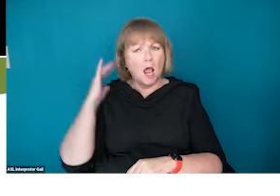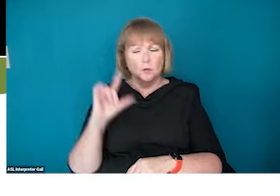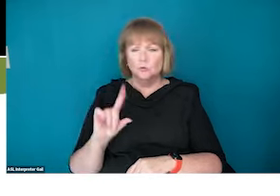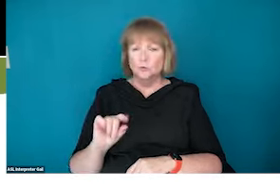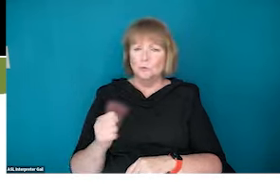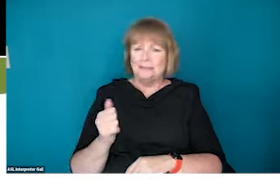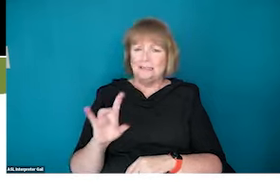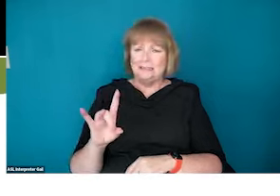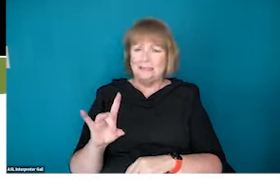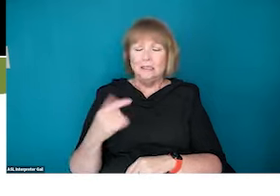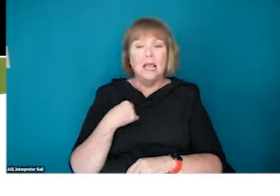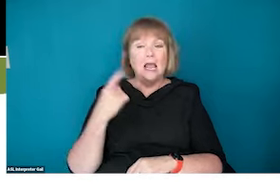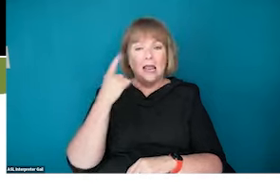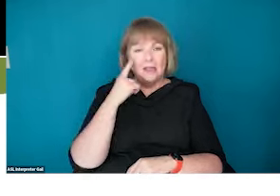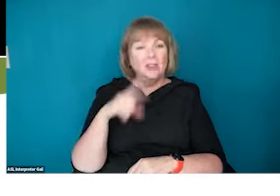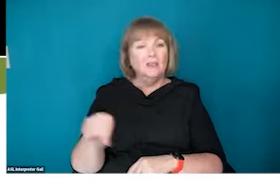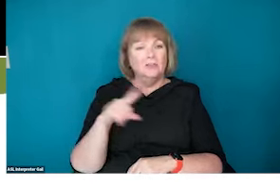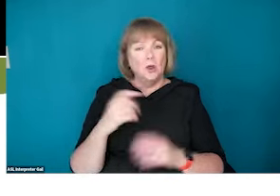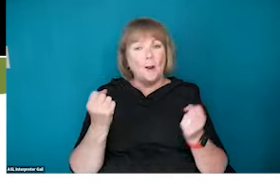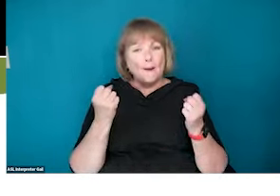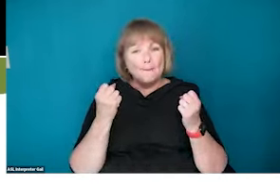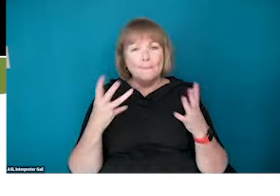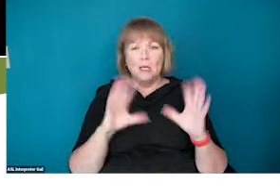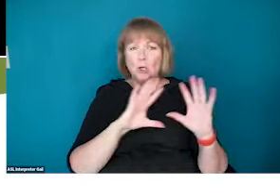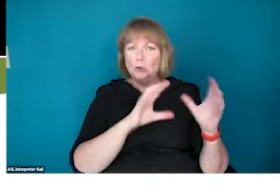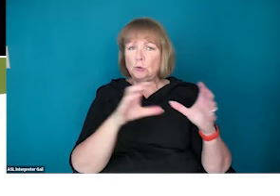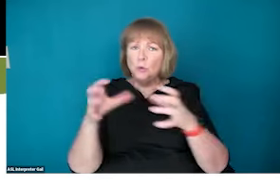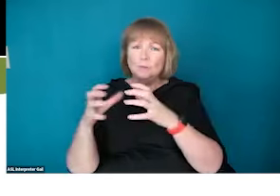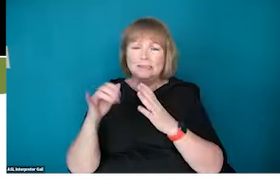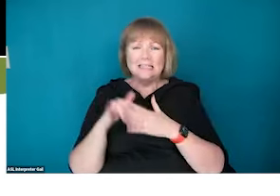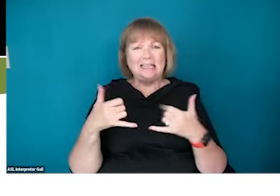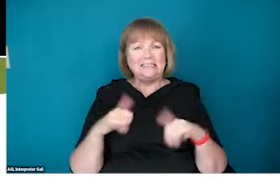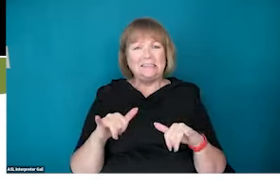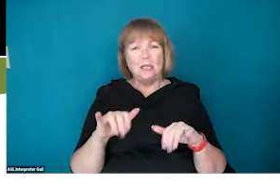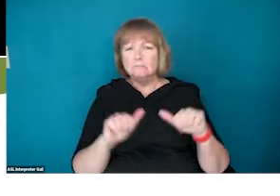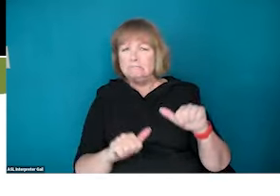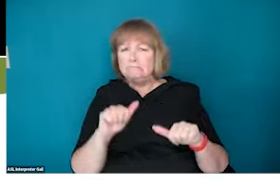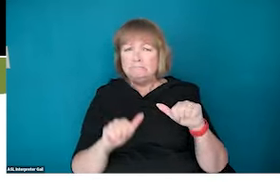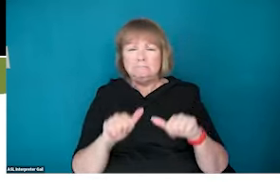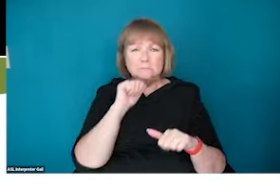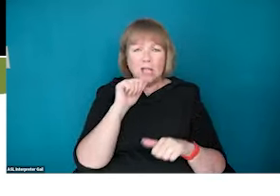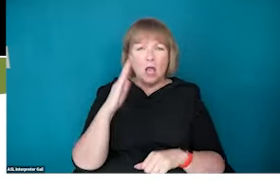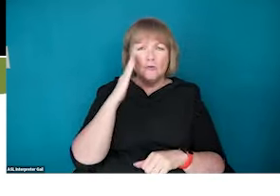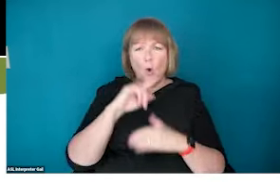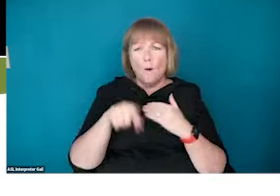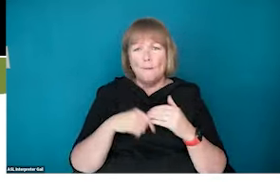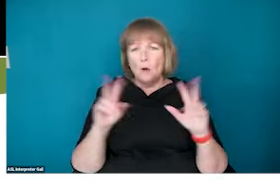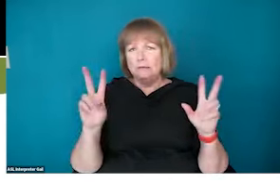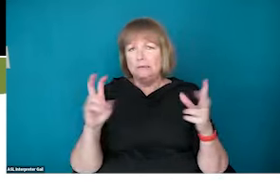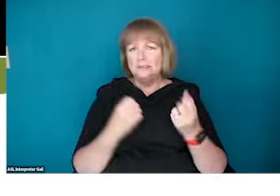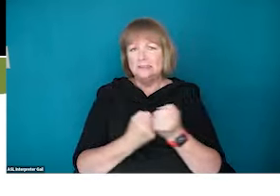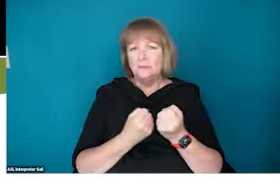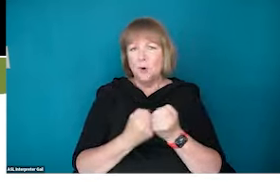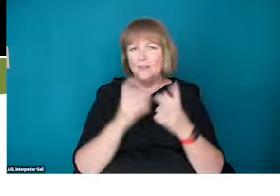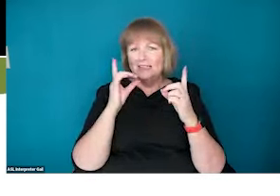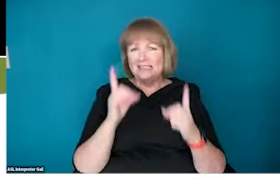de decisión acordada. Entonces, traerlo a colación y estar seguro de que usted aboga porque ellos entiendan que es suficiente y